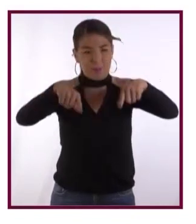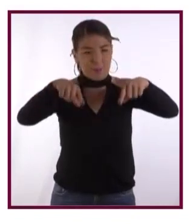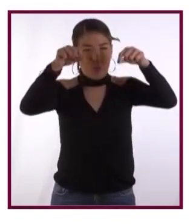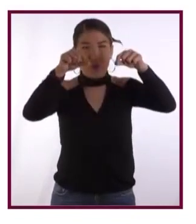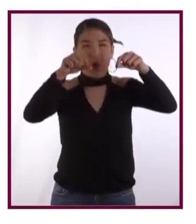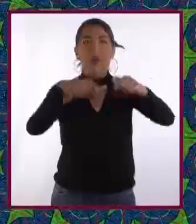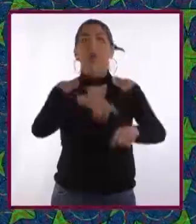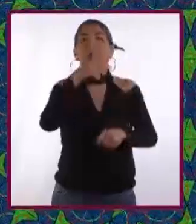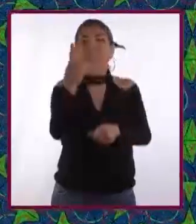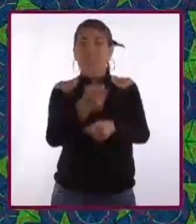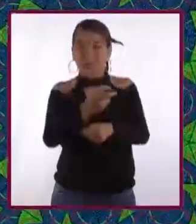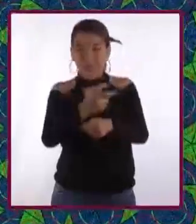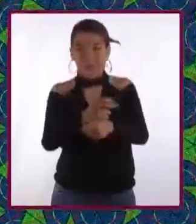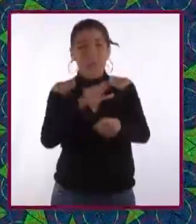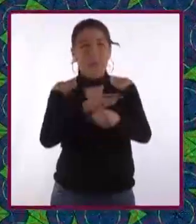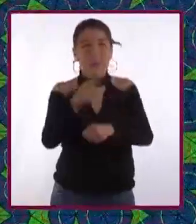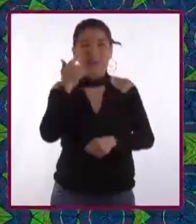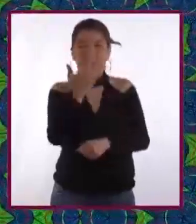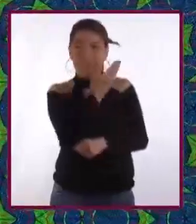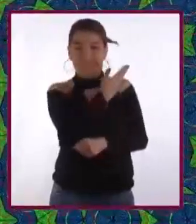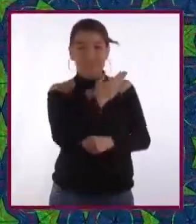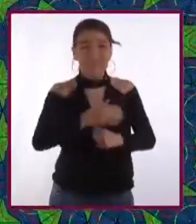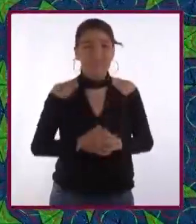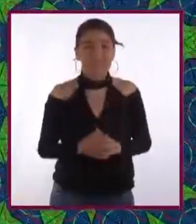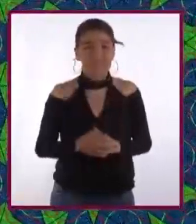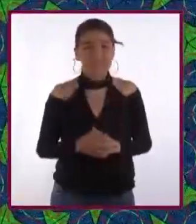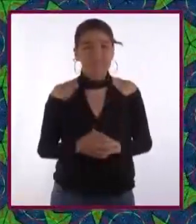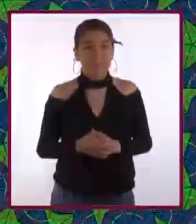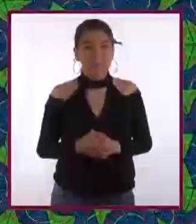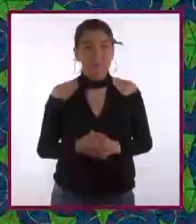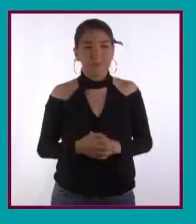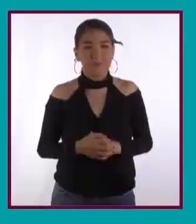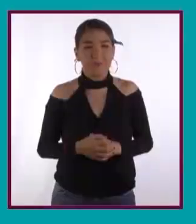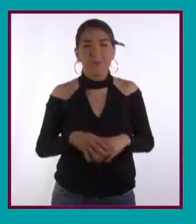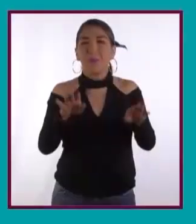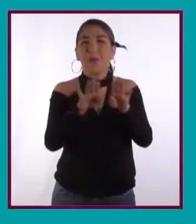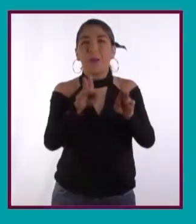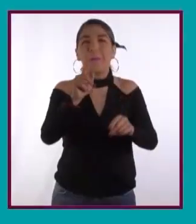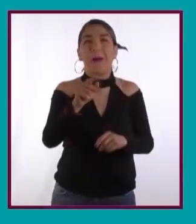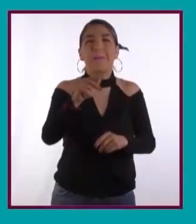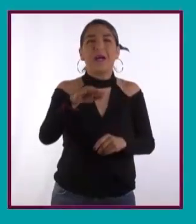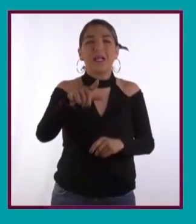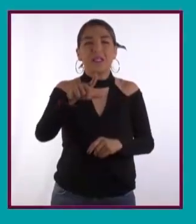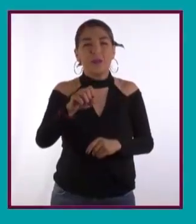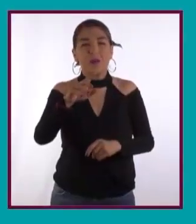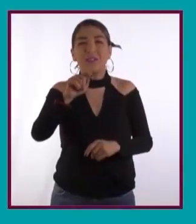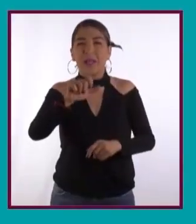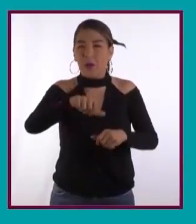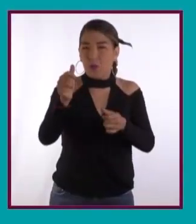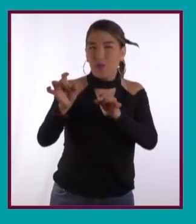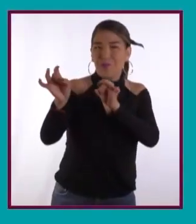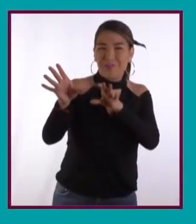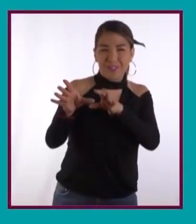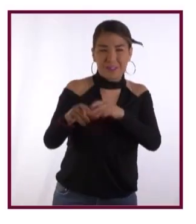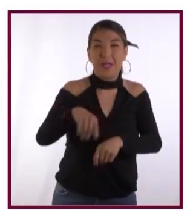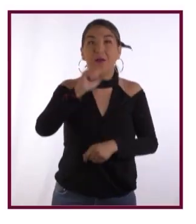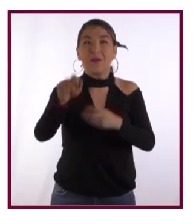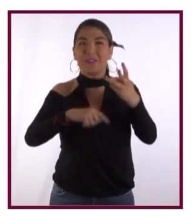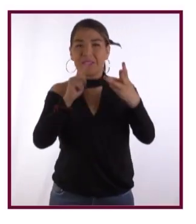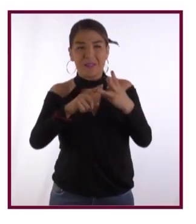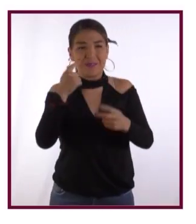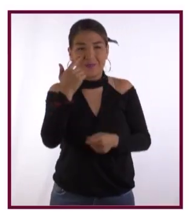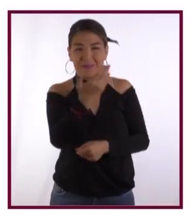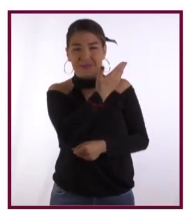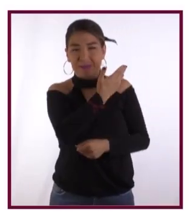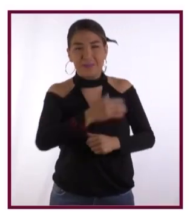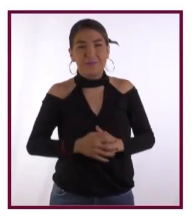rombos afilados. Está un segundo tipo que se construyen con 2 tipos de piezas, una de papalote y otra de flecha, y el